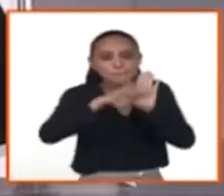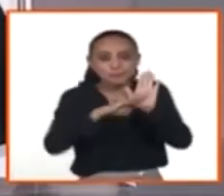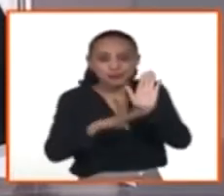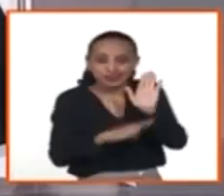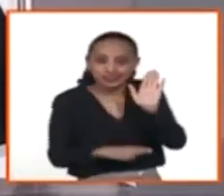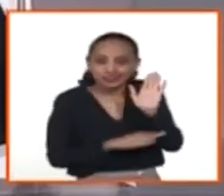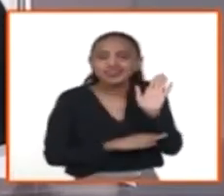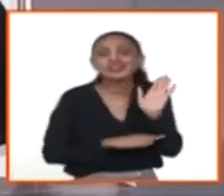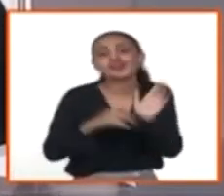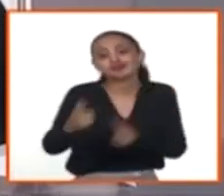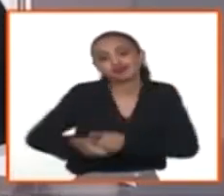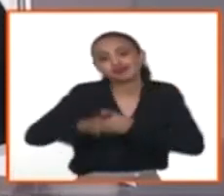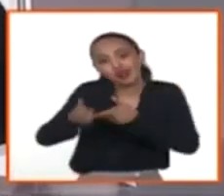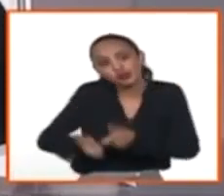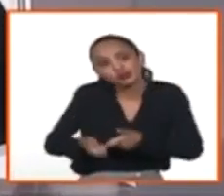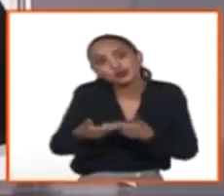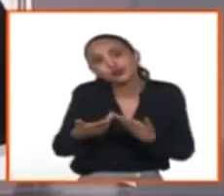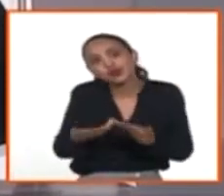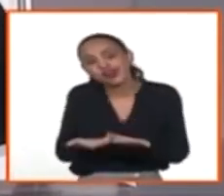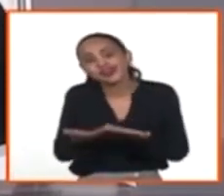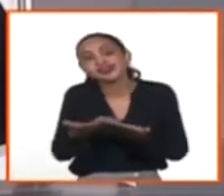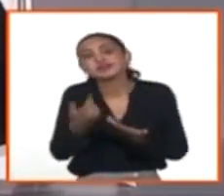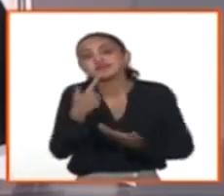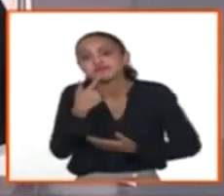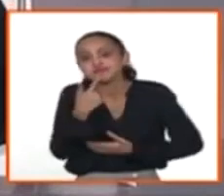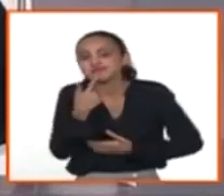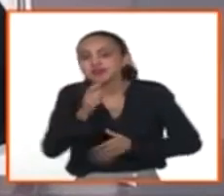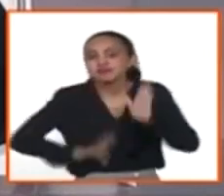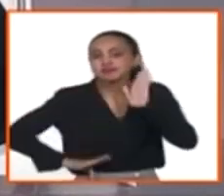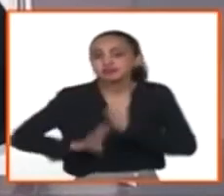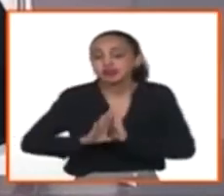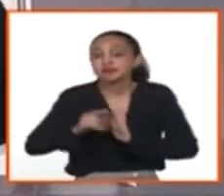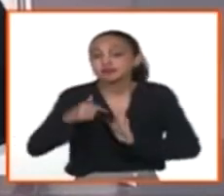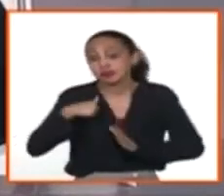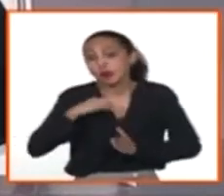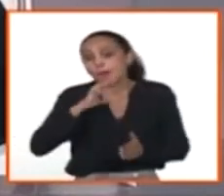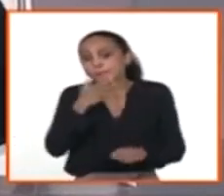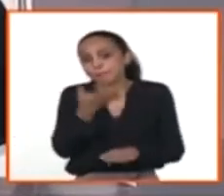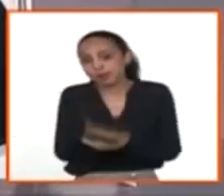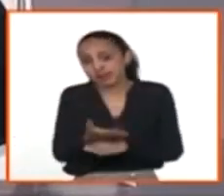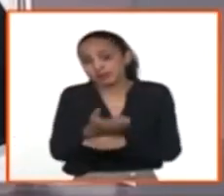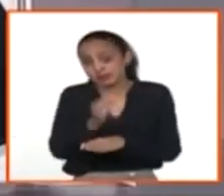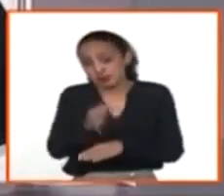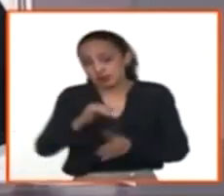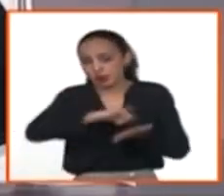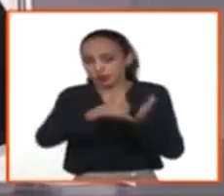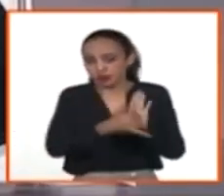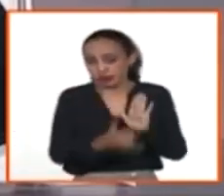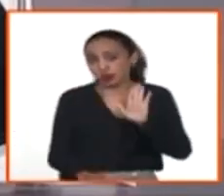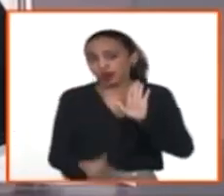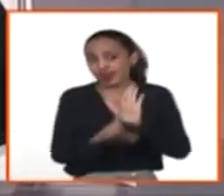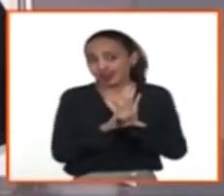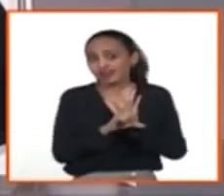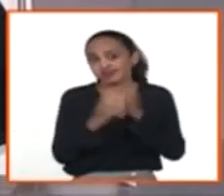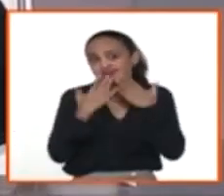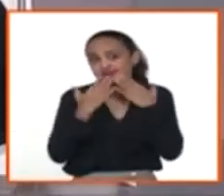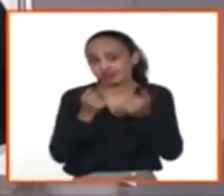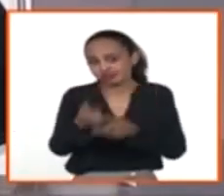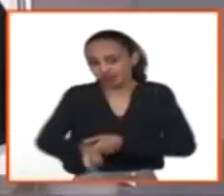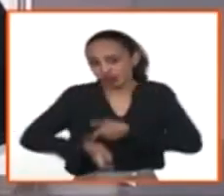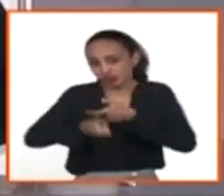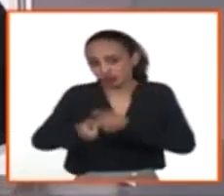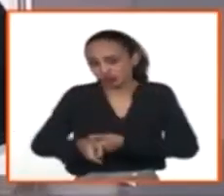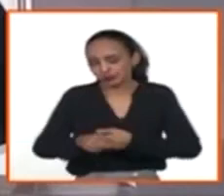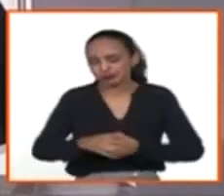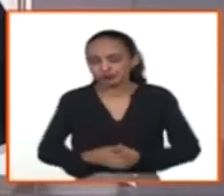agricultura sostenible a la que está apuntando el proyecto de ley. Y también en correspondencia con los